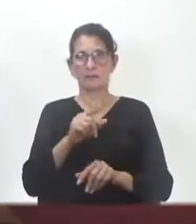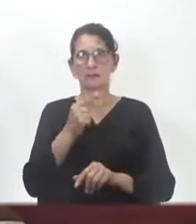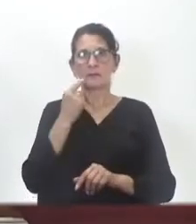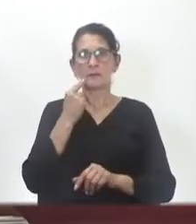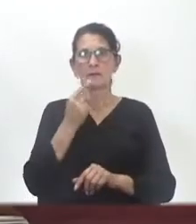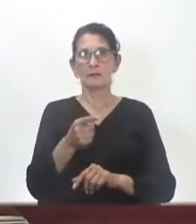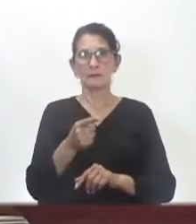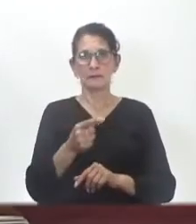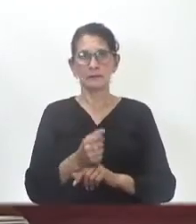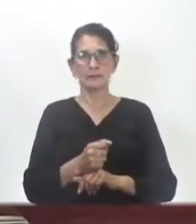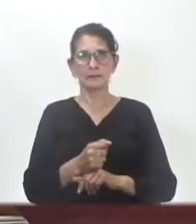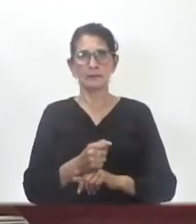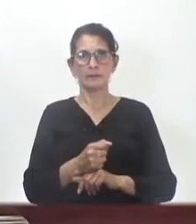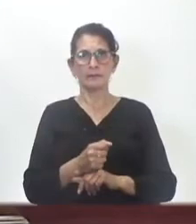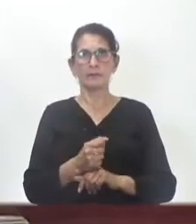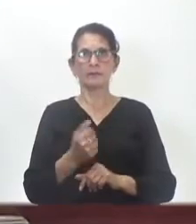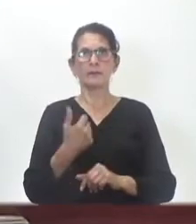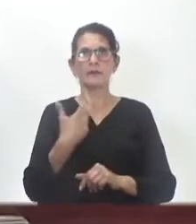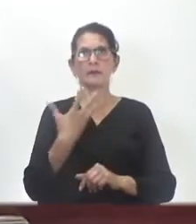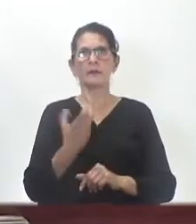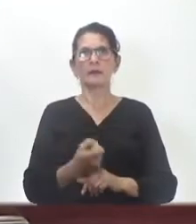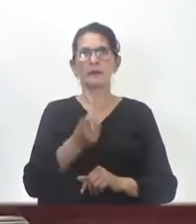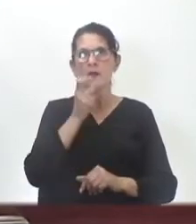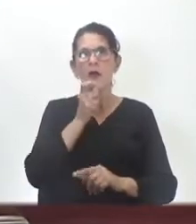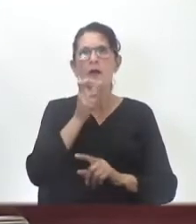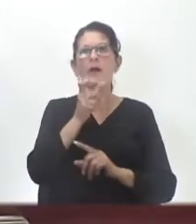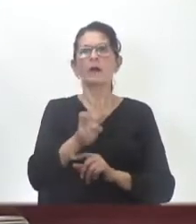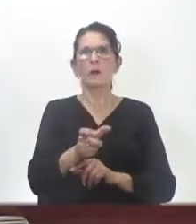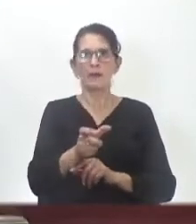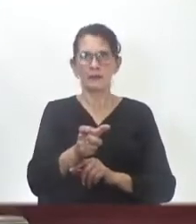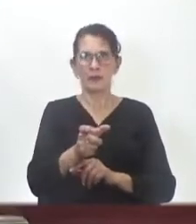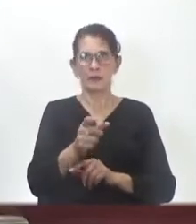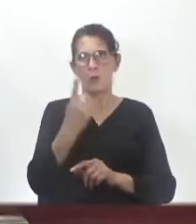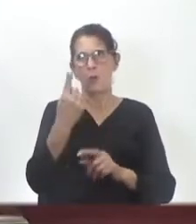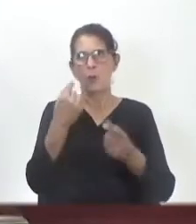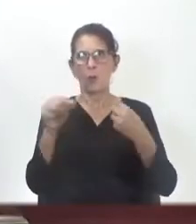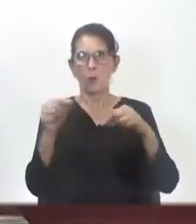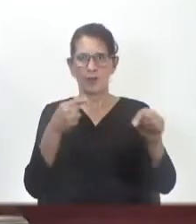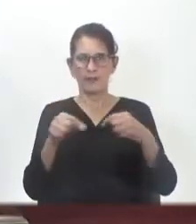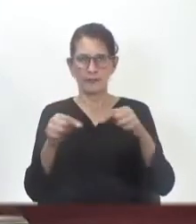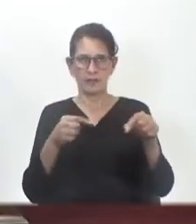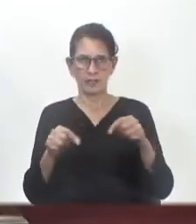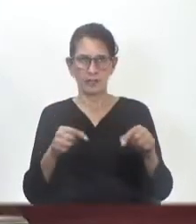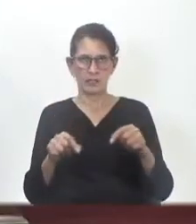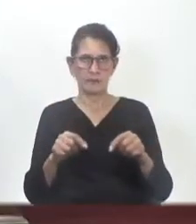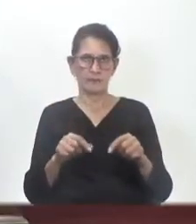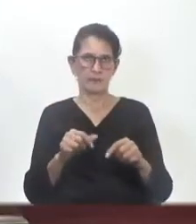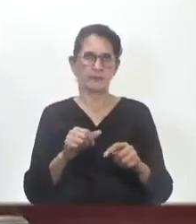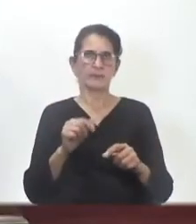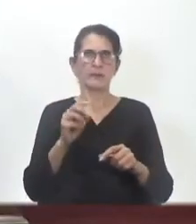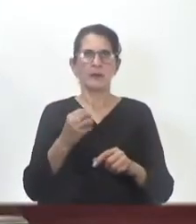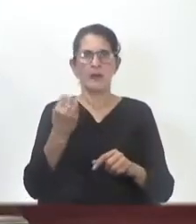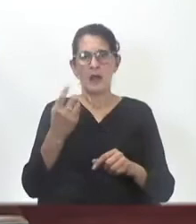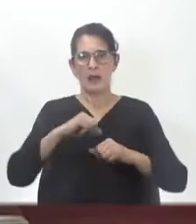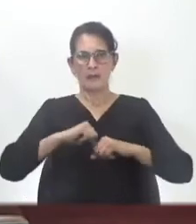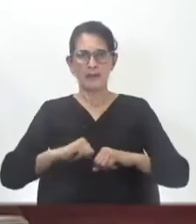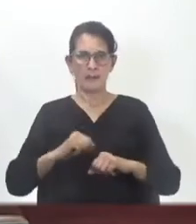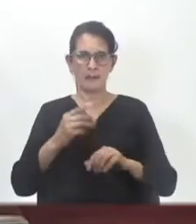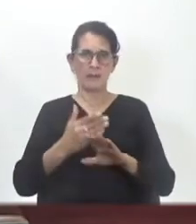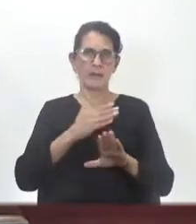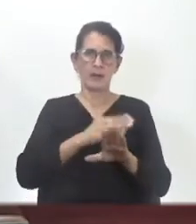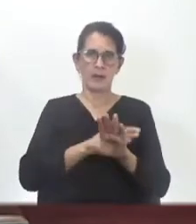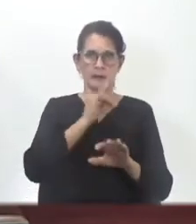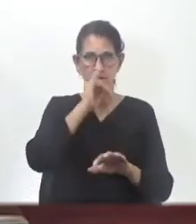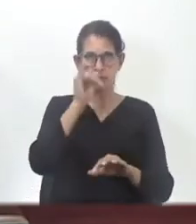voy a hacer, quiero argumentar un detalle que no va a ser menor, y voy a hacer una alusión a la miembro interpelante, a la